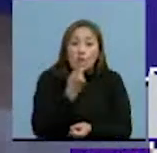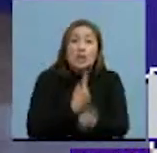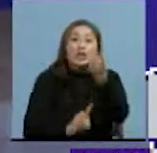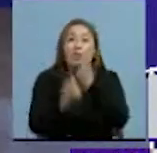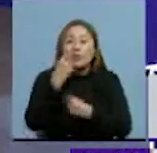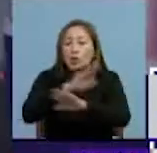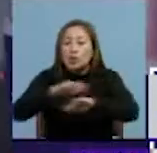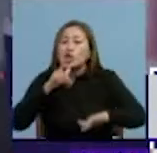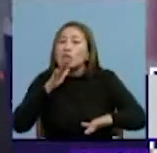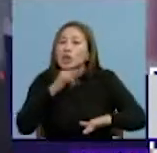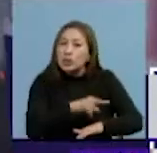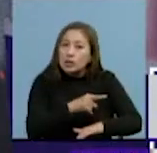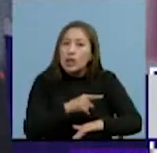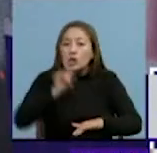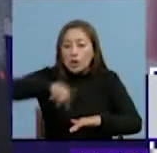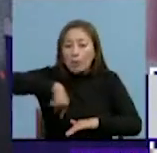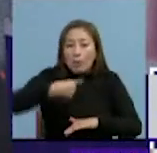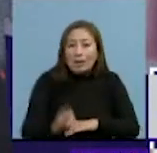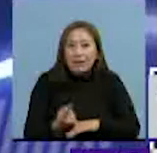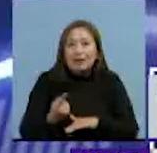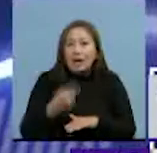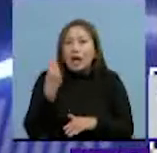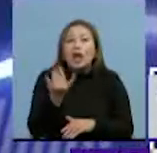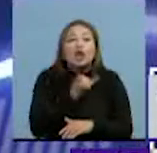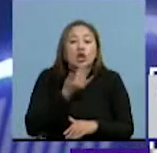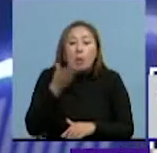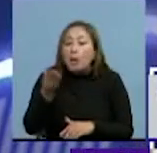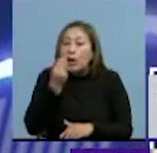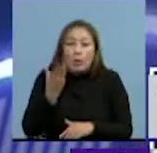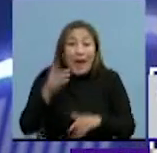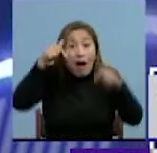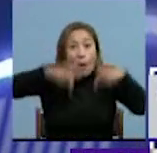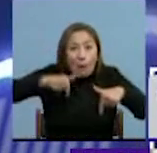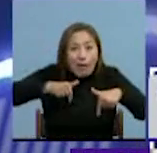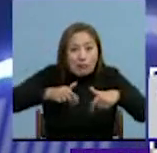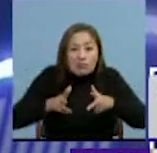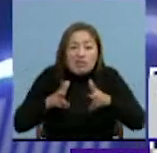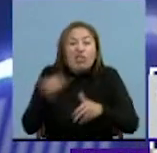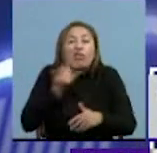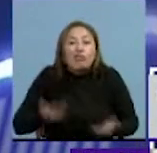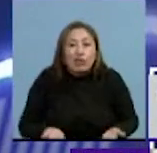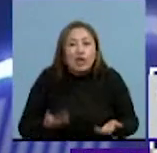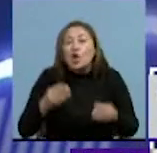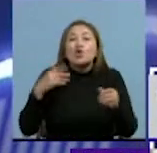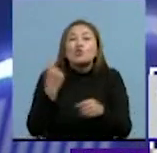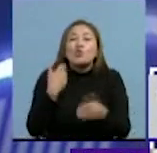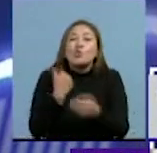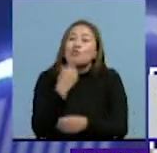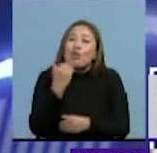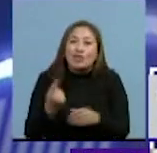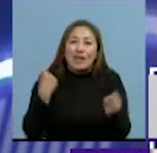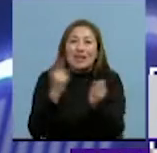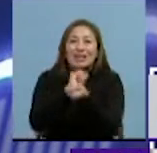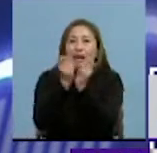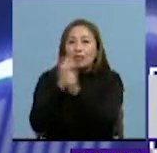un niño de 14 años, que el día de mañana se queda sin tener dónde ir a comer, la tienen que dar ahora, más allá de los cambios estructurales que debe haber en